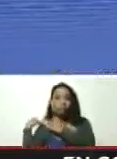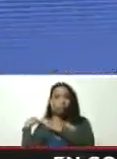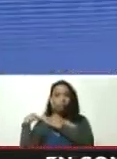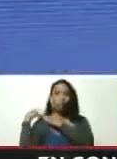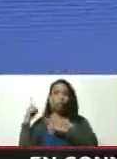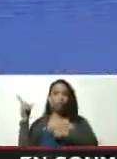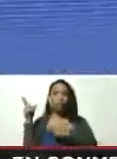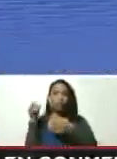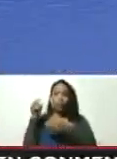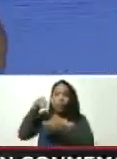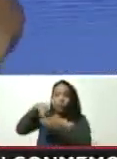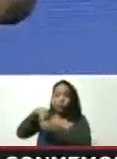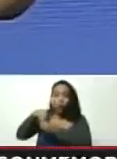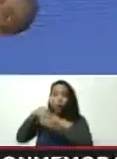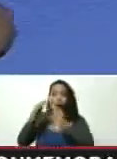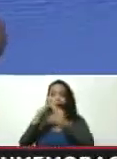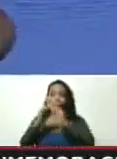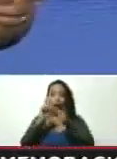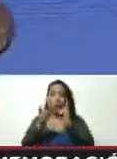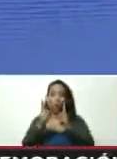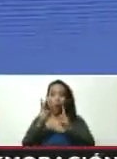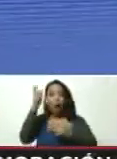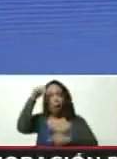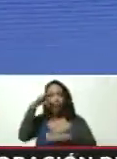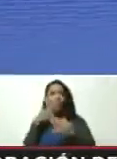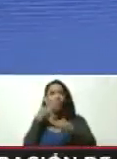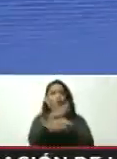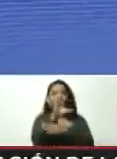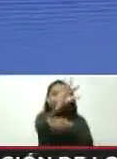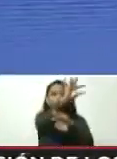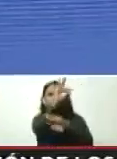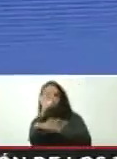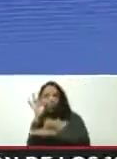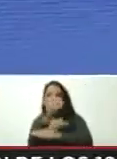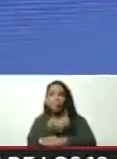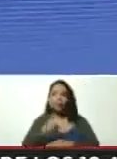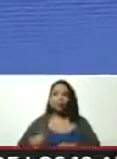sus casas. El pueblo salió y lo eligió presidente.